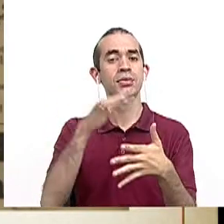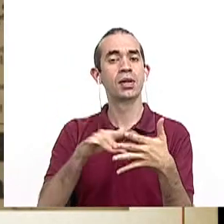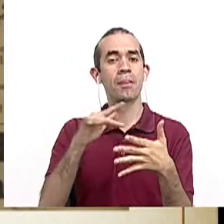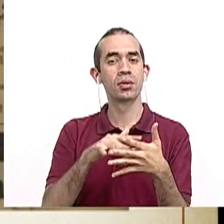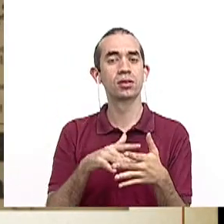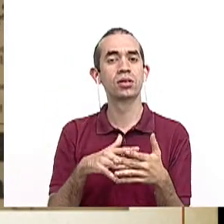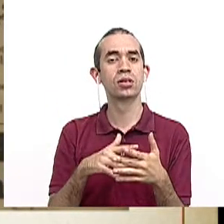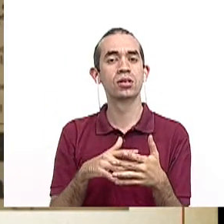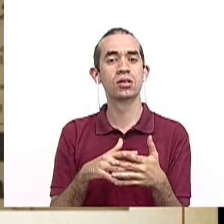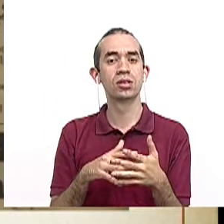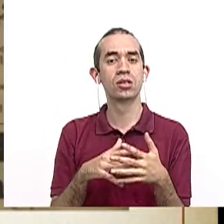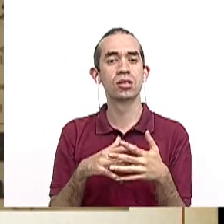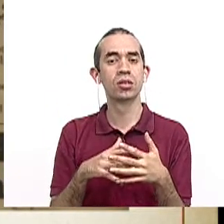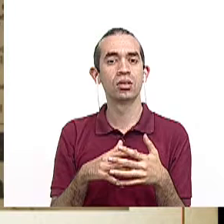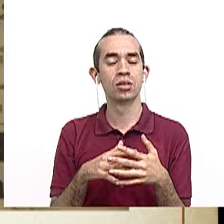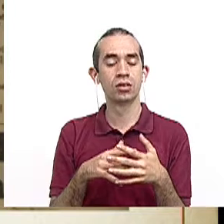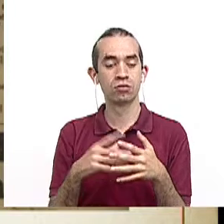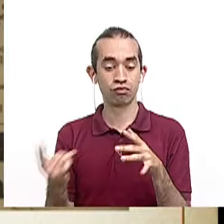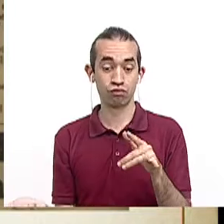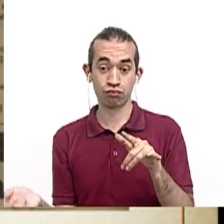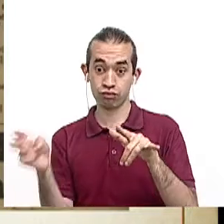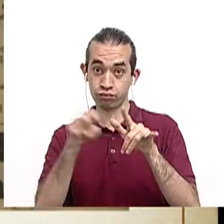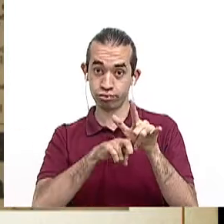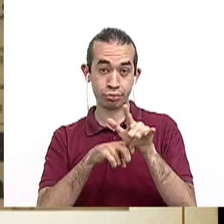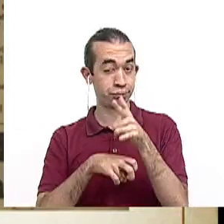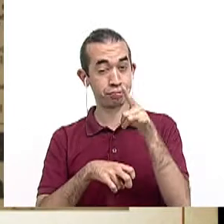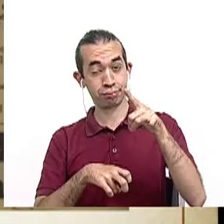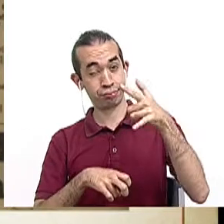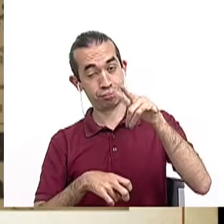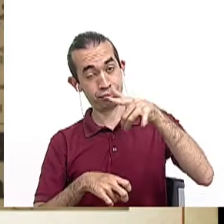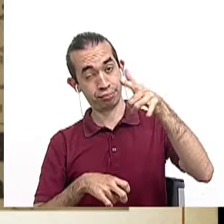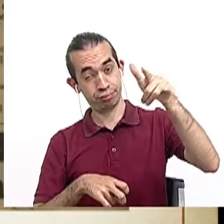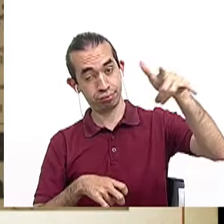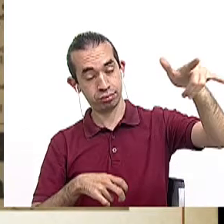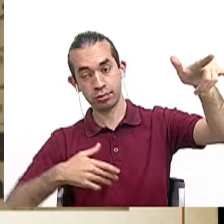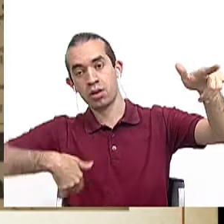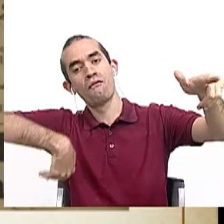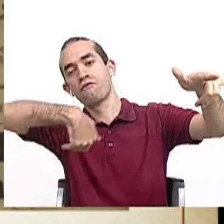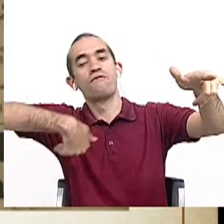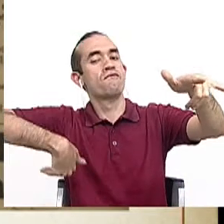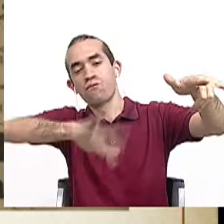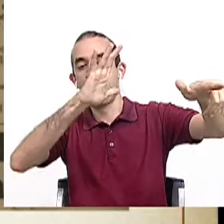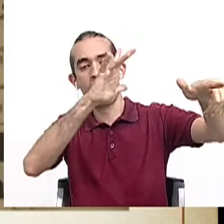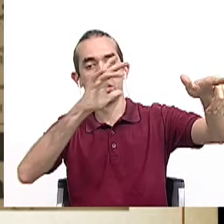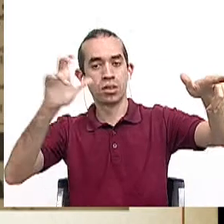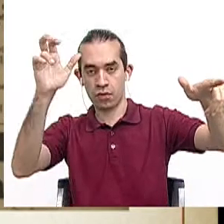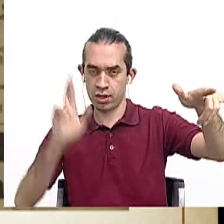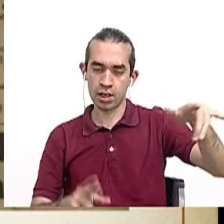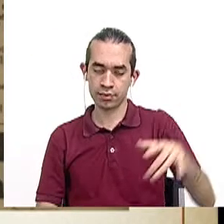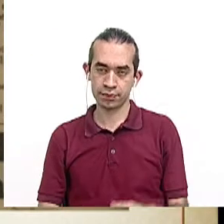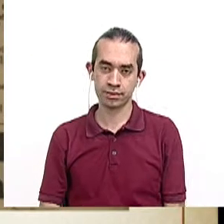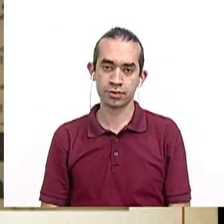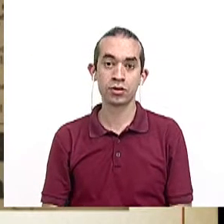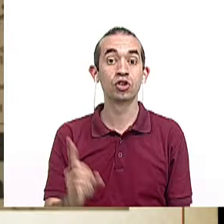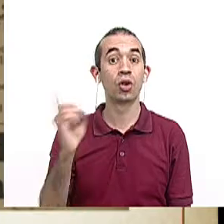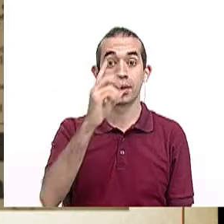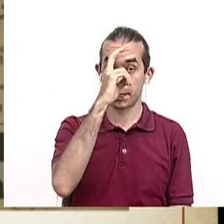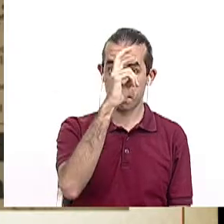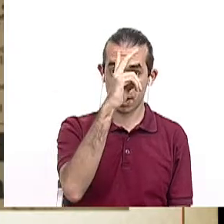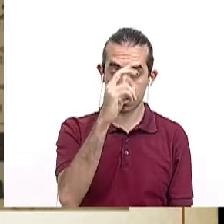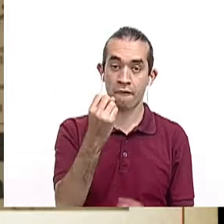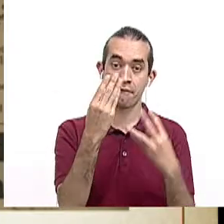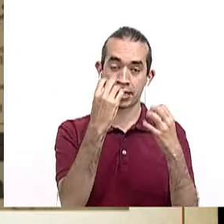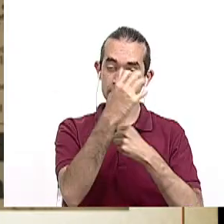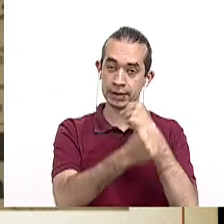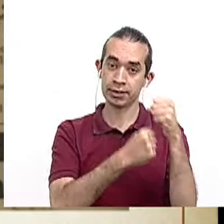prácticamente cómo se subía en una avioneta y era expulsado de Costa Rica, lo que llamaban el exilio. Él se fue para México varios